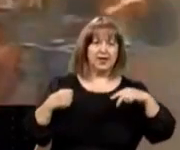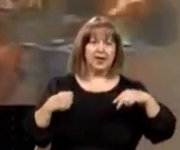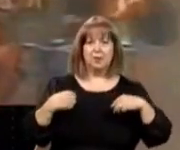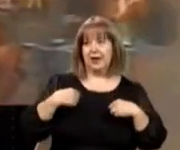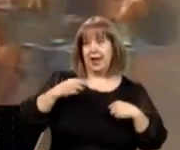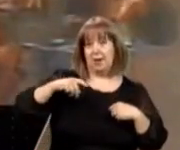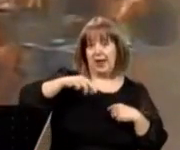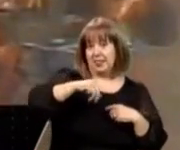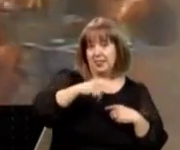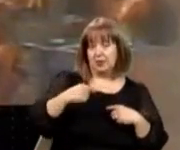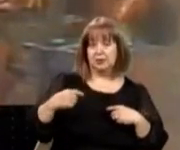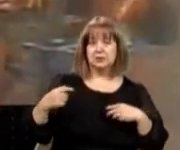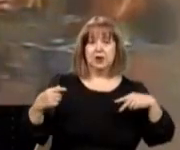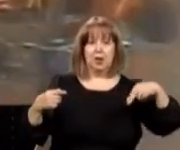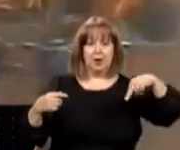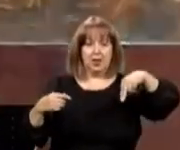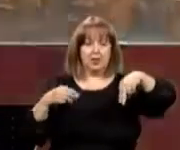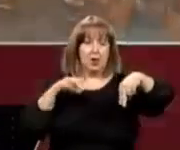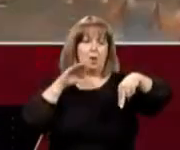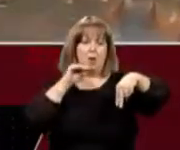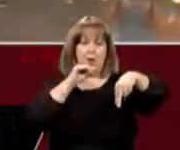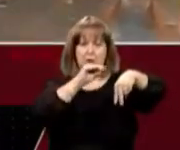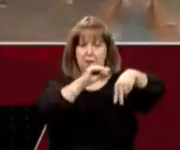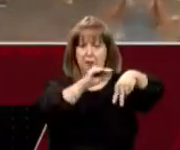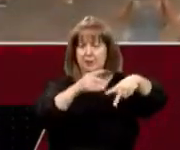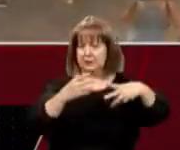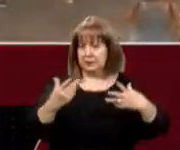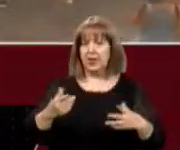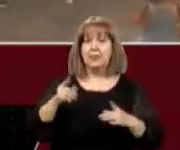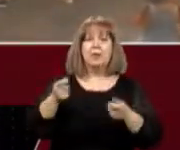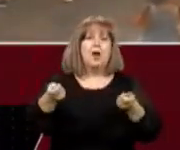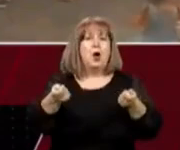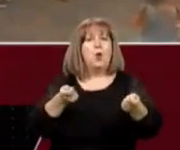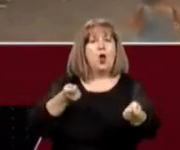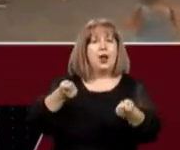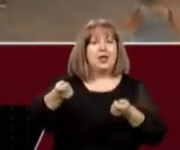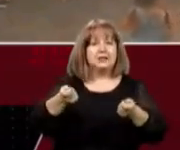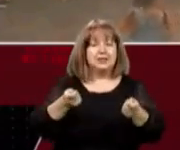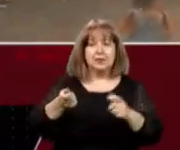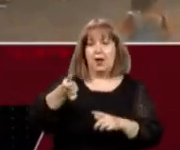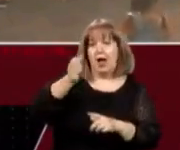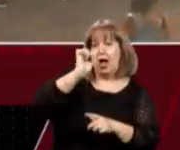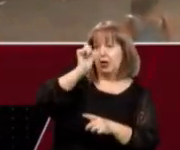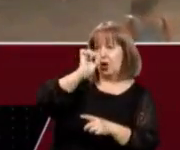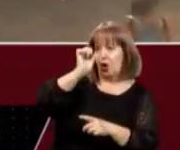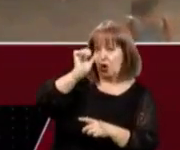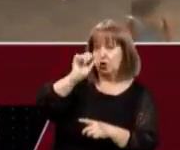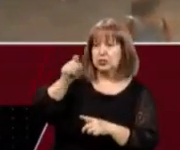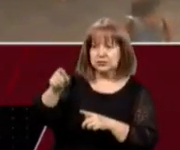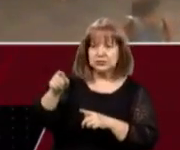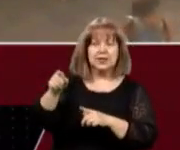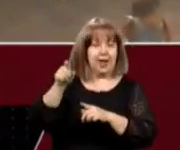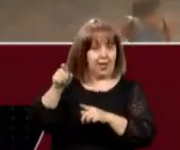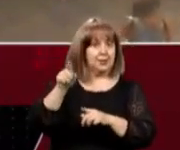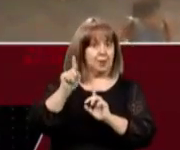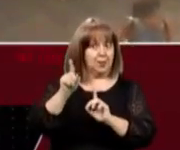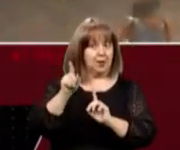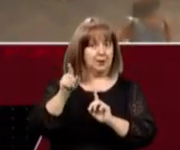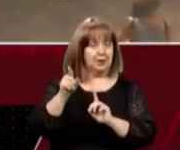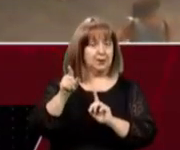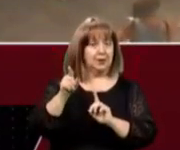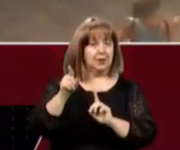se acose. También, bueno, la situación en los boliches, en los espacios donde hay alcohol, donde hay un poco más de movilización en ese